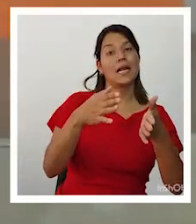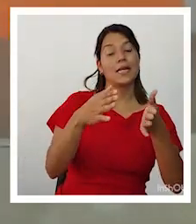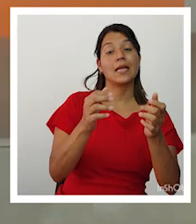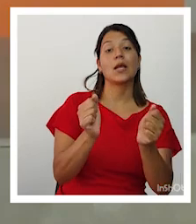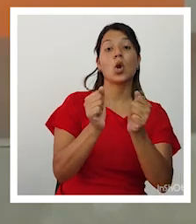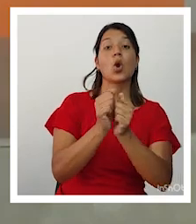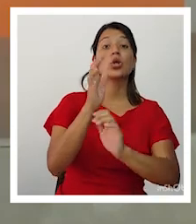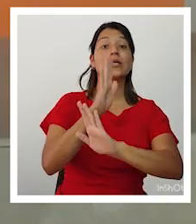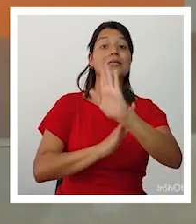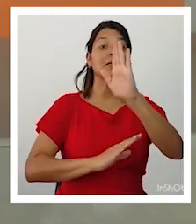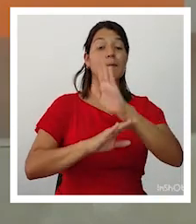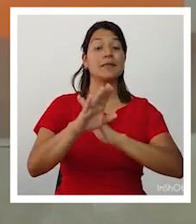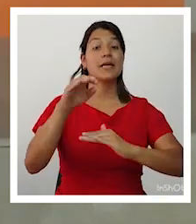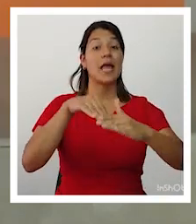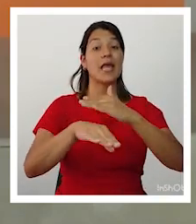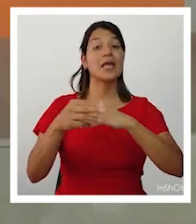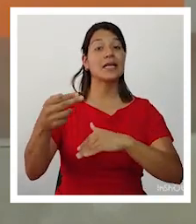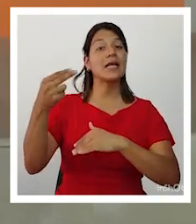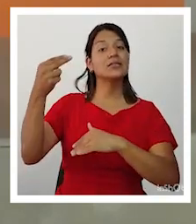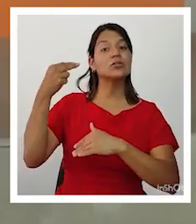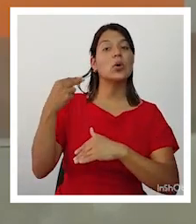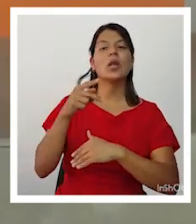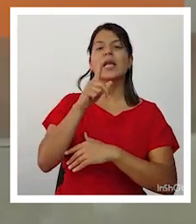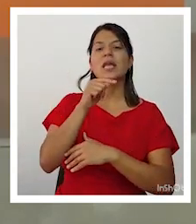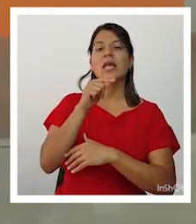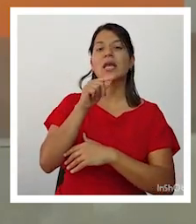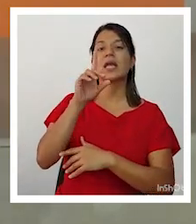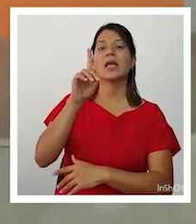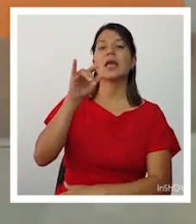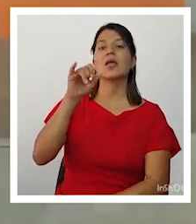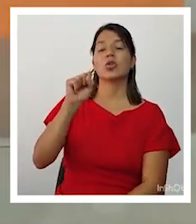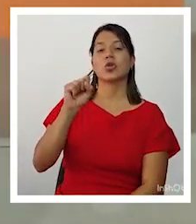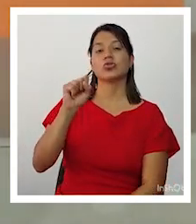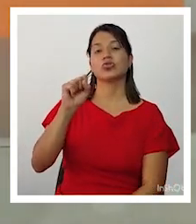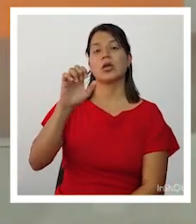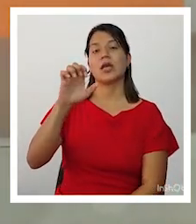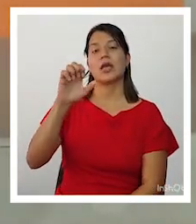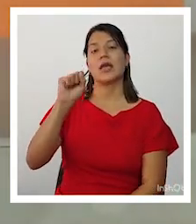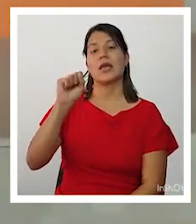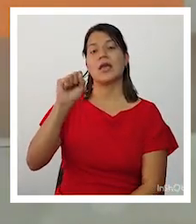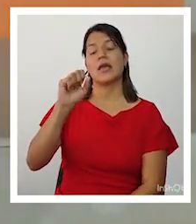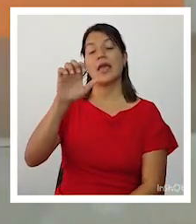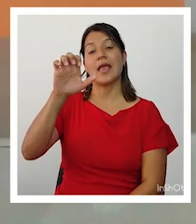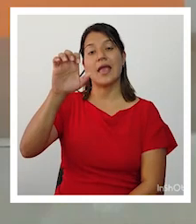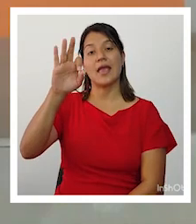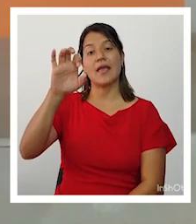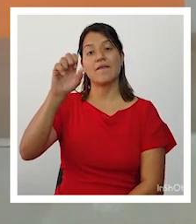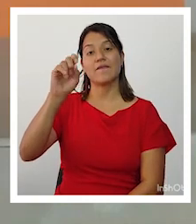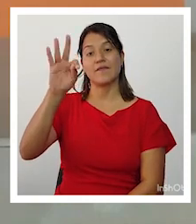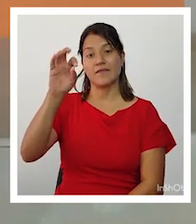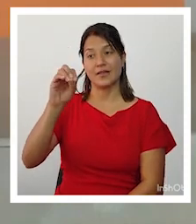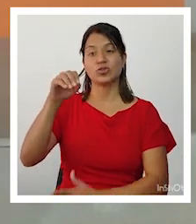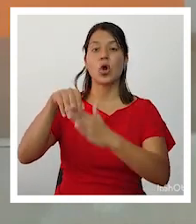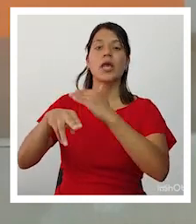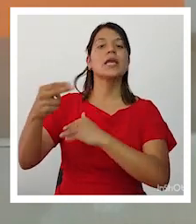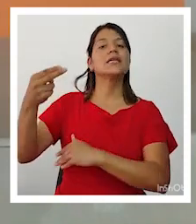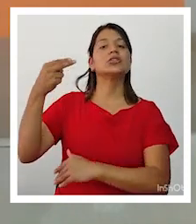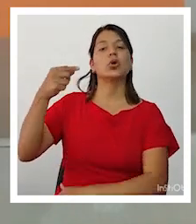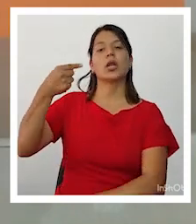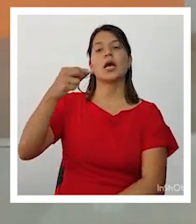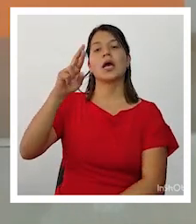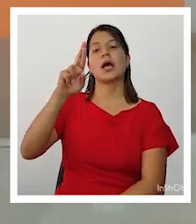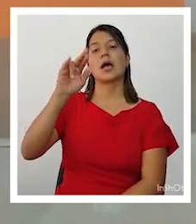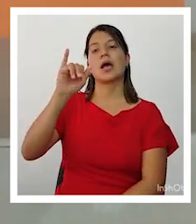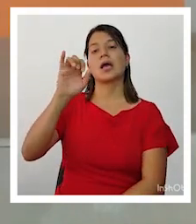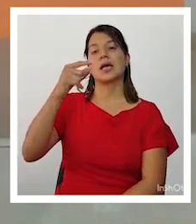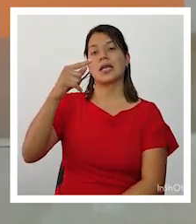en la historia fue el dios Hefesto. El dios Hefesto, ¿verdad? De la mitología griega que todo el mundo lo conoce como... Ahí estamos